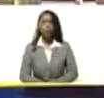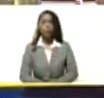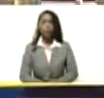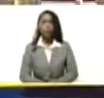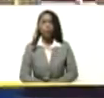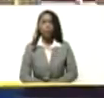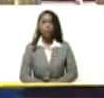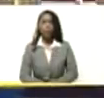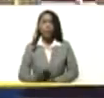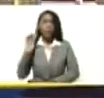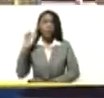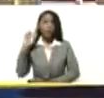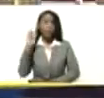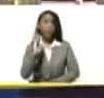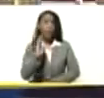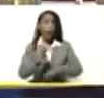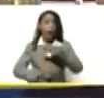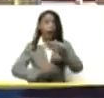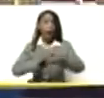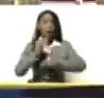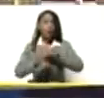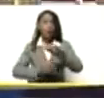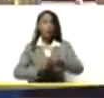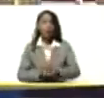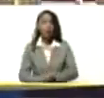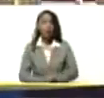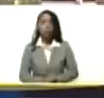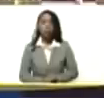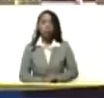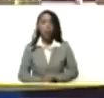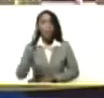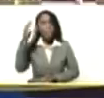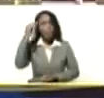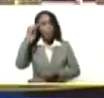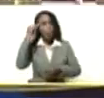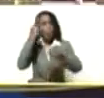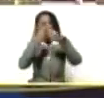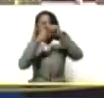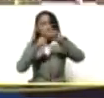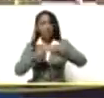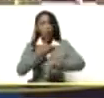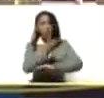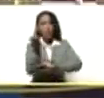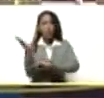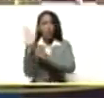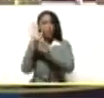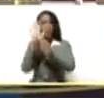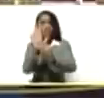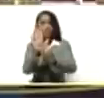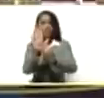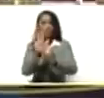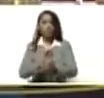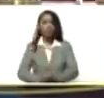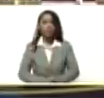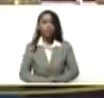venir a rendir la memoria cuenta para que ustedes la revisen a detalle